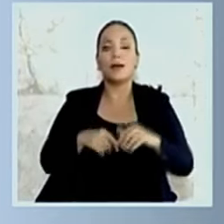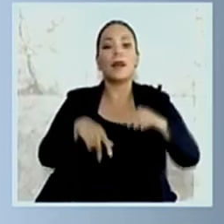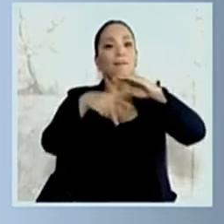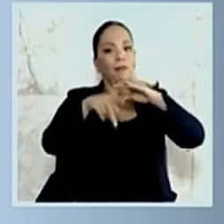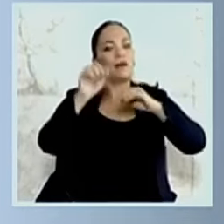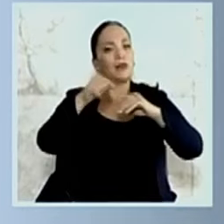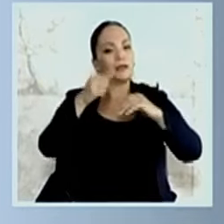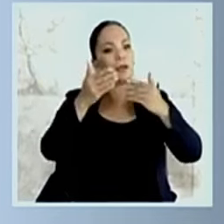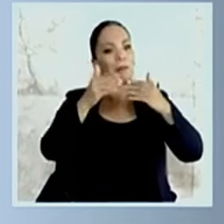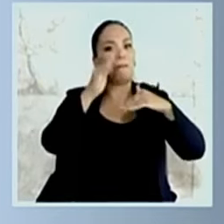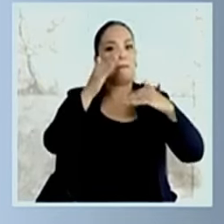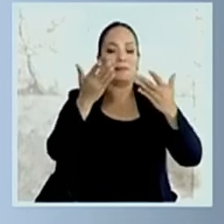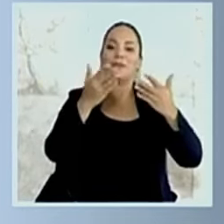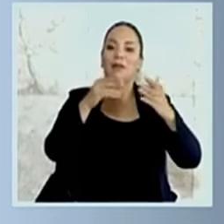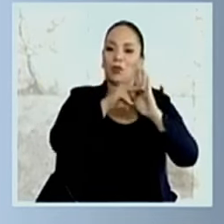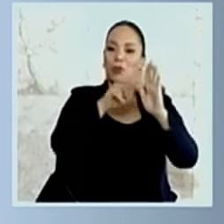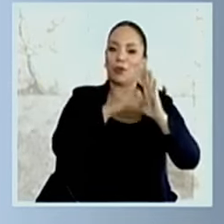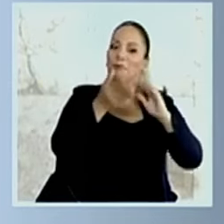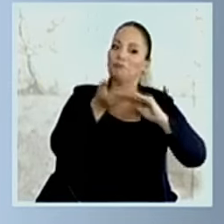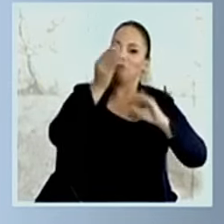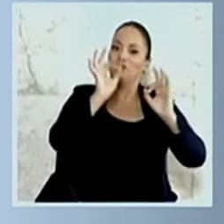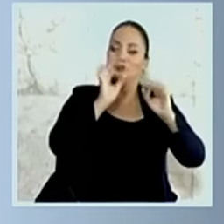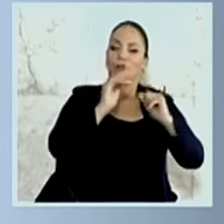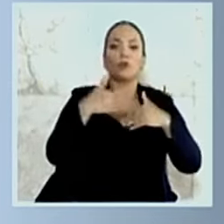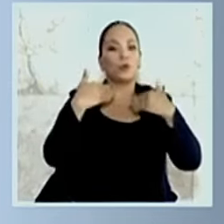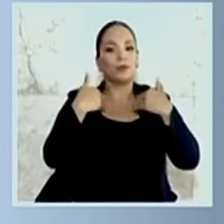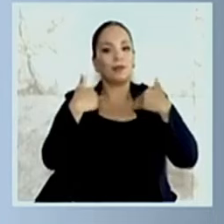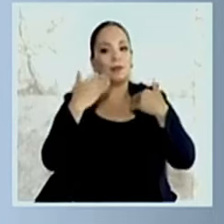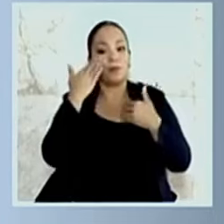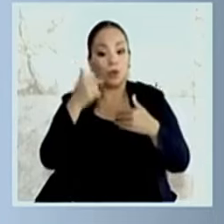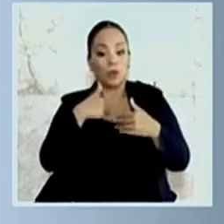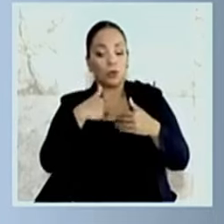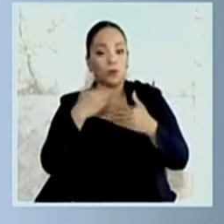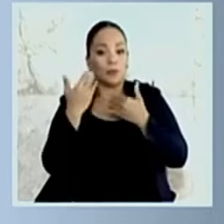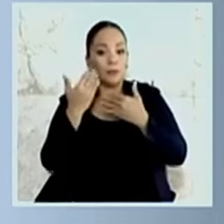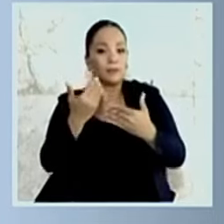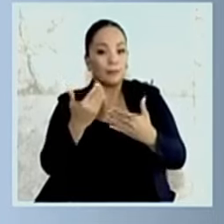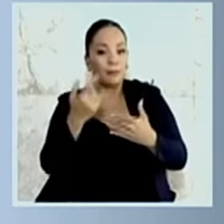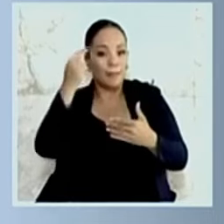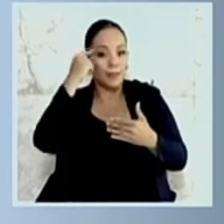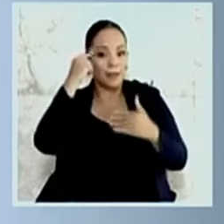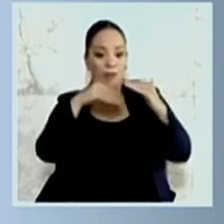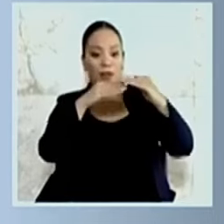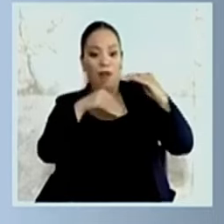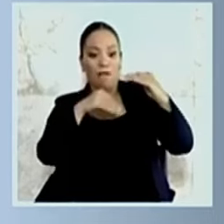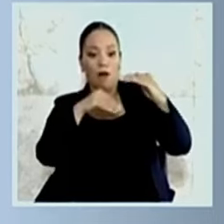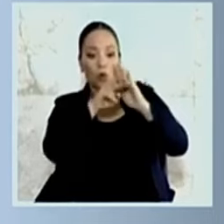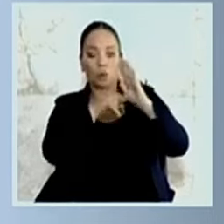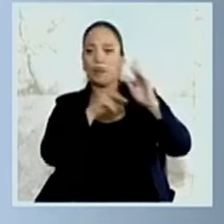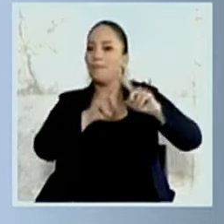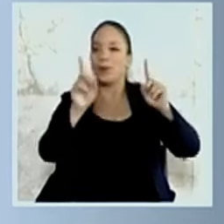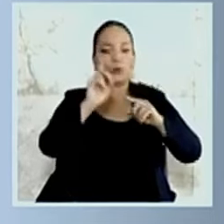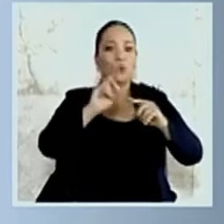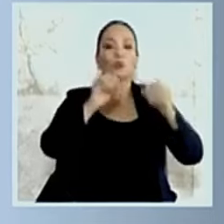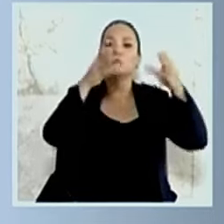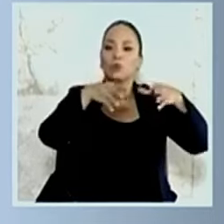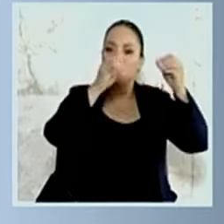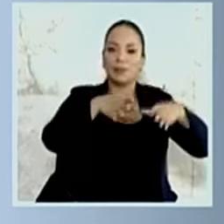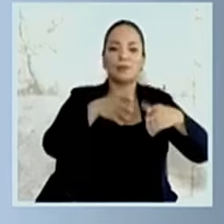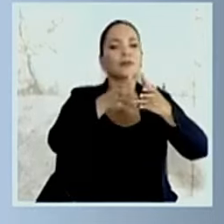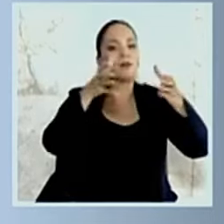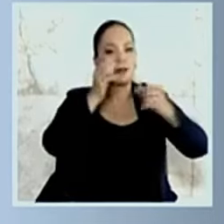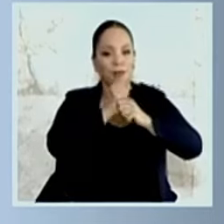nacional supera la nota mínima de aprobación, mientras que en secundaria no es así, pero en primaria sí, y yo estoy muy contenta